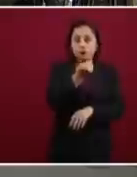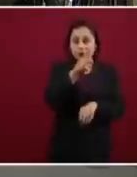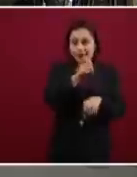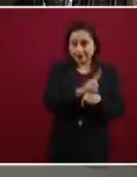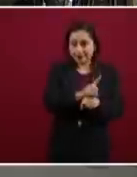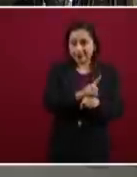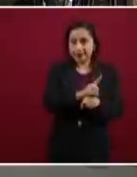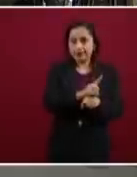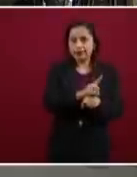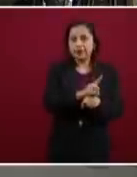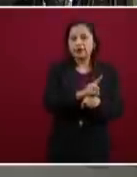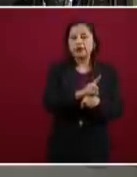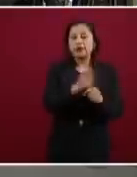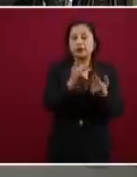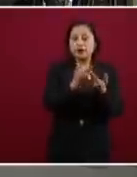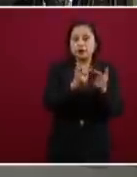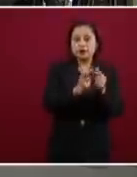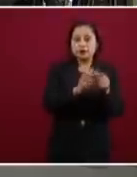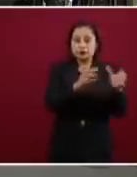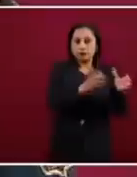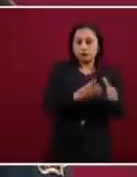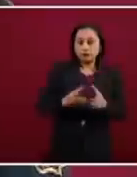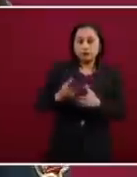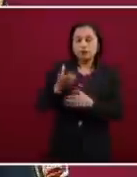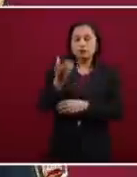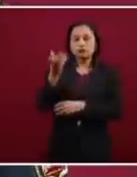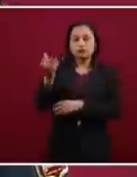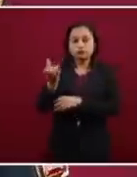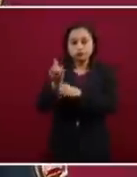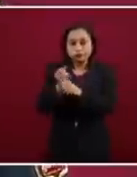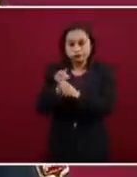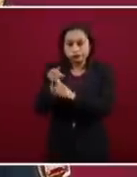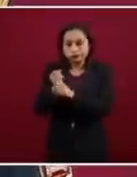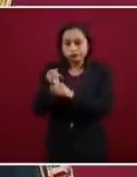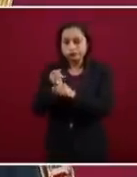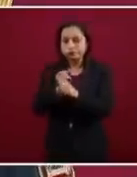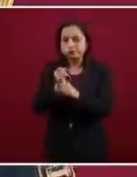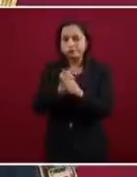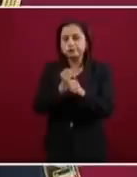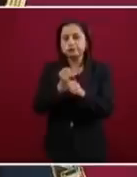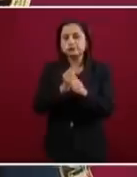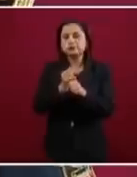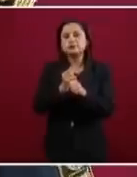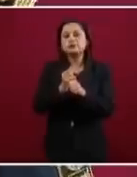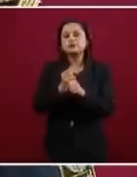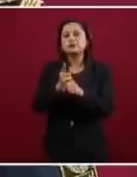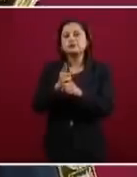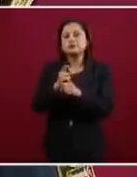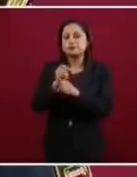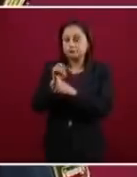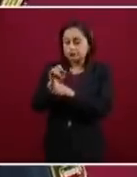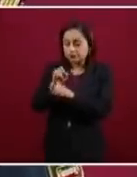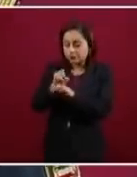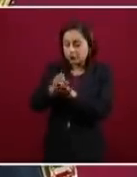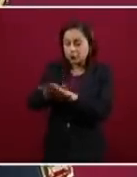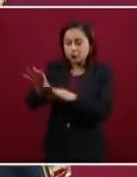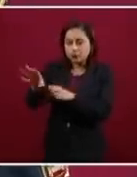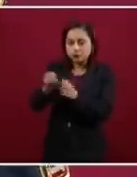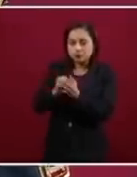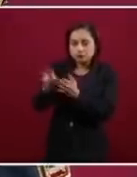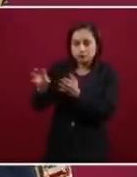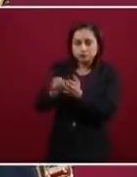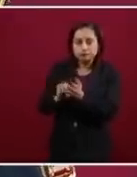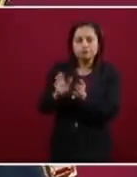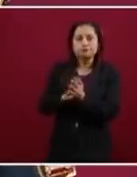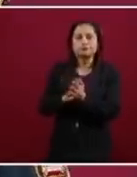a obtener la información a generar algunos datos desde ahí se puede decir